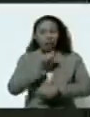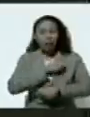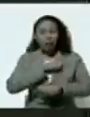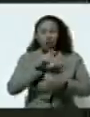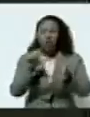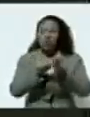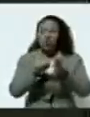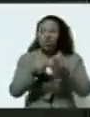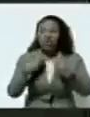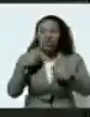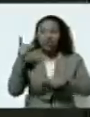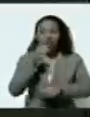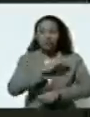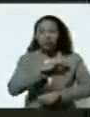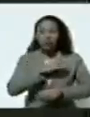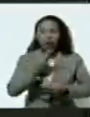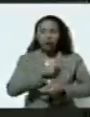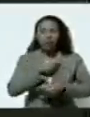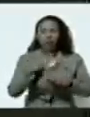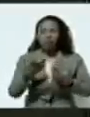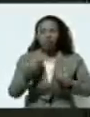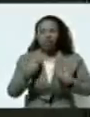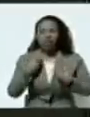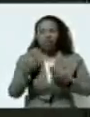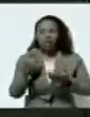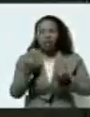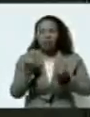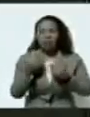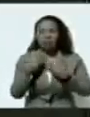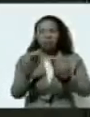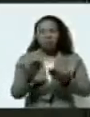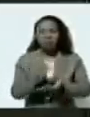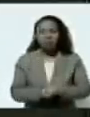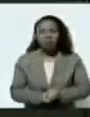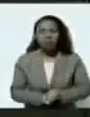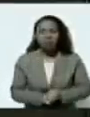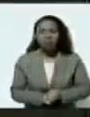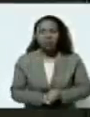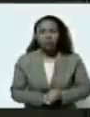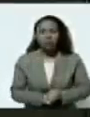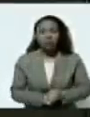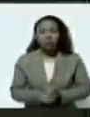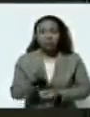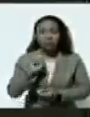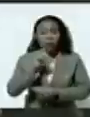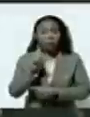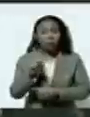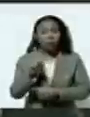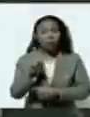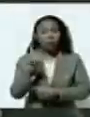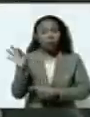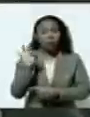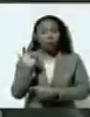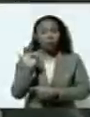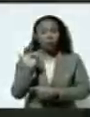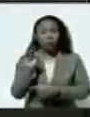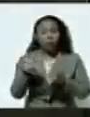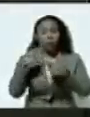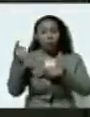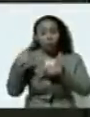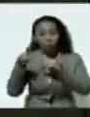¿Dónde vive esa señora en España? ¿De qué vive? ¿De dónde saca la plata para eso? Cabe la pregunta, no eligió. Siguiente